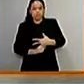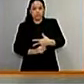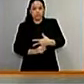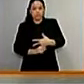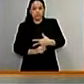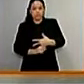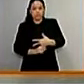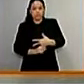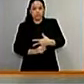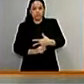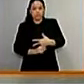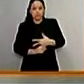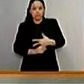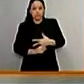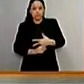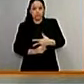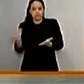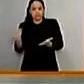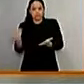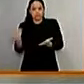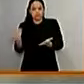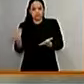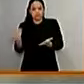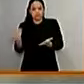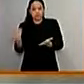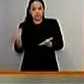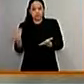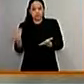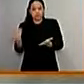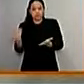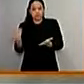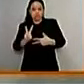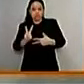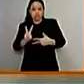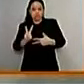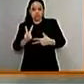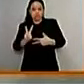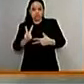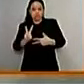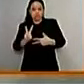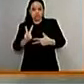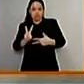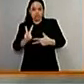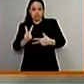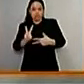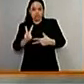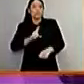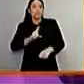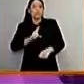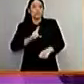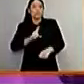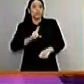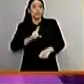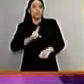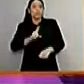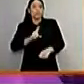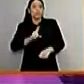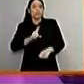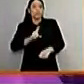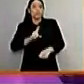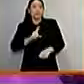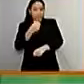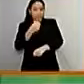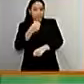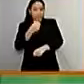Es el 38. Repito, 49, 21 y 38. Es el momento de multiplicar su dinero con